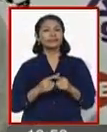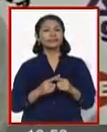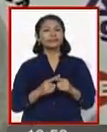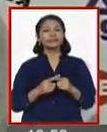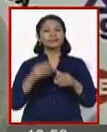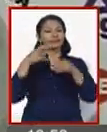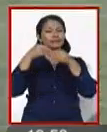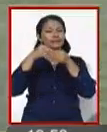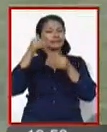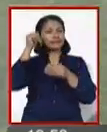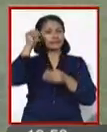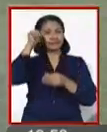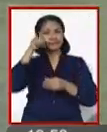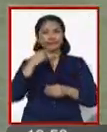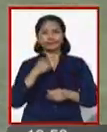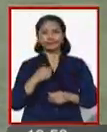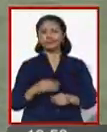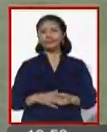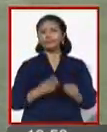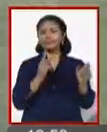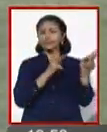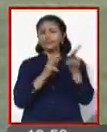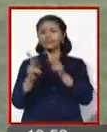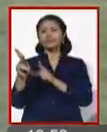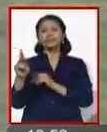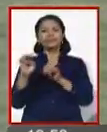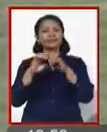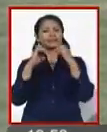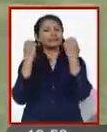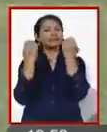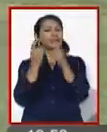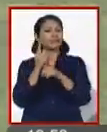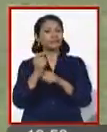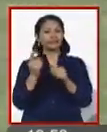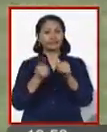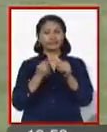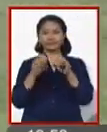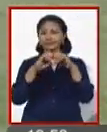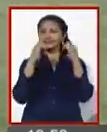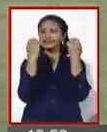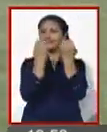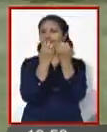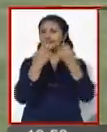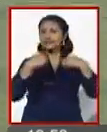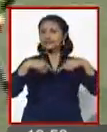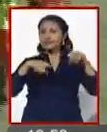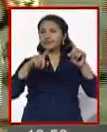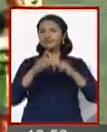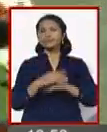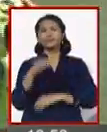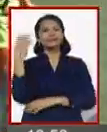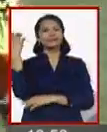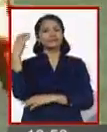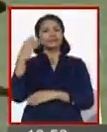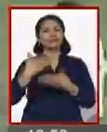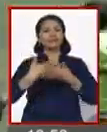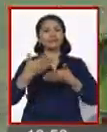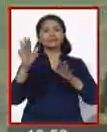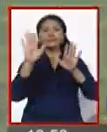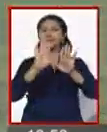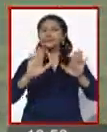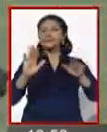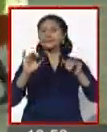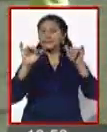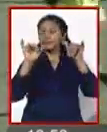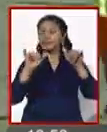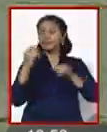nuestra cabeza en este momento, ¿no? De acuerdo a la planificación del cuerpo técnico, el primer plantel se trasladará a territorio colombiano el domingo